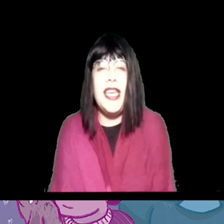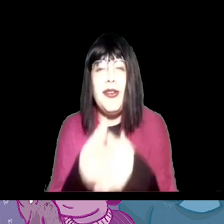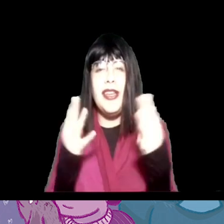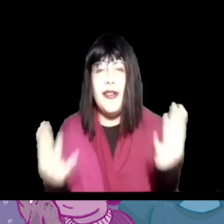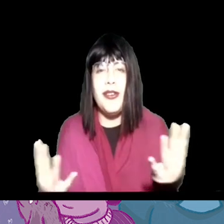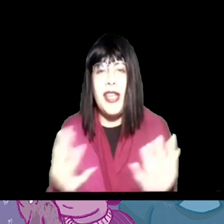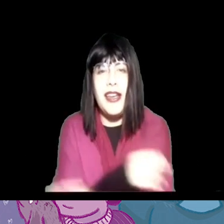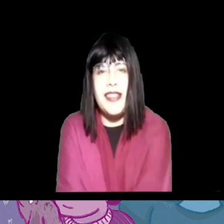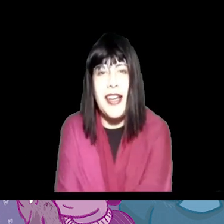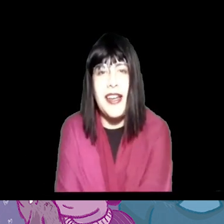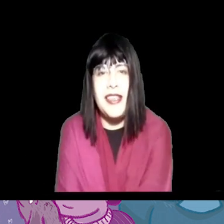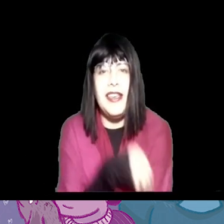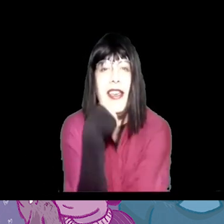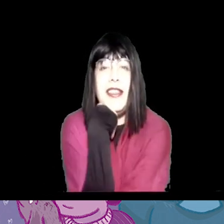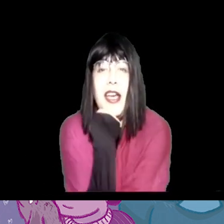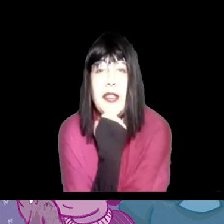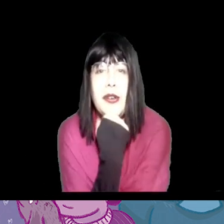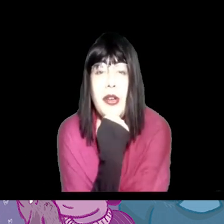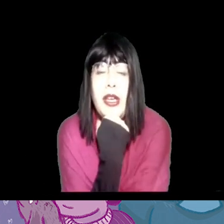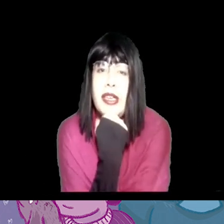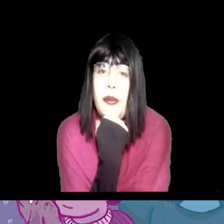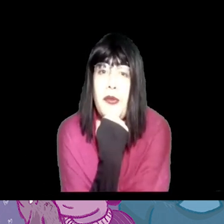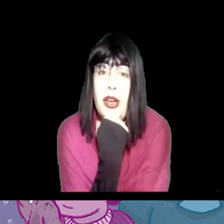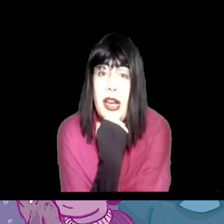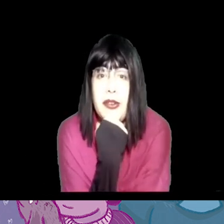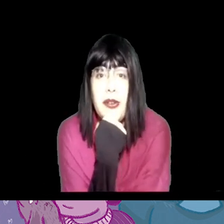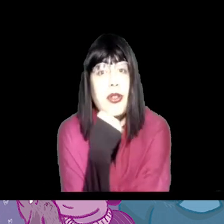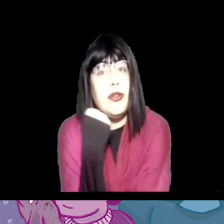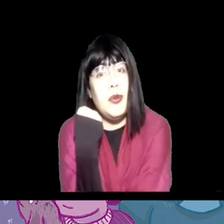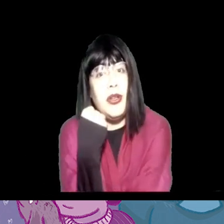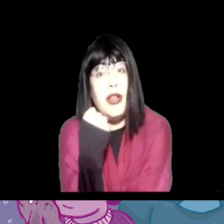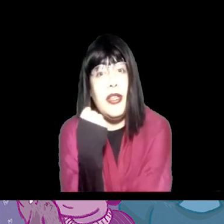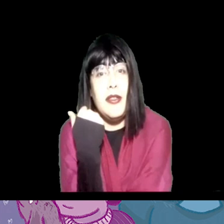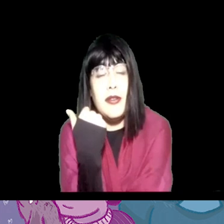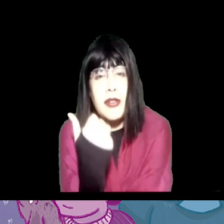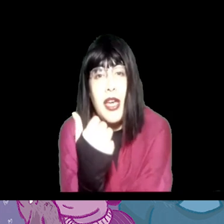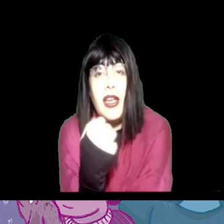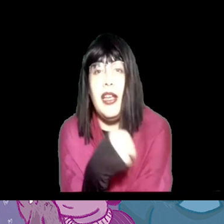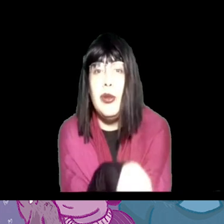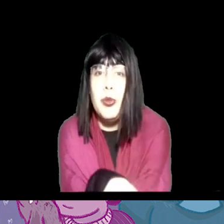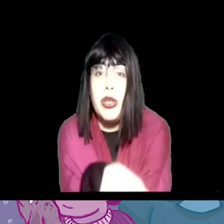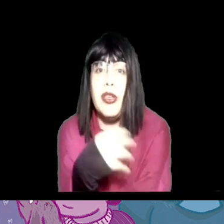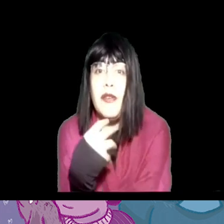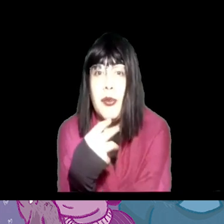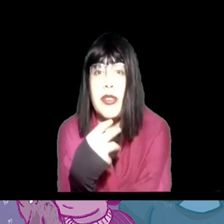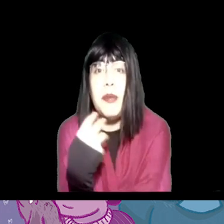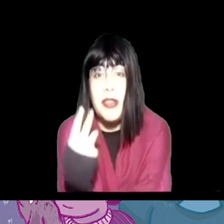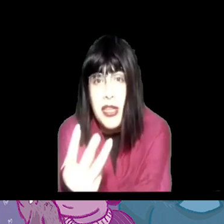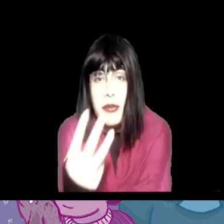Michelle, ¿qué nos quieres contar, destacar de este año? Que además fue el año donde tuvimos el estallido social, el último